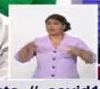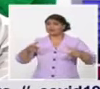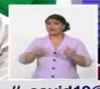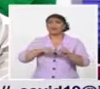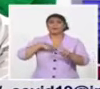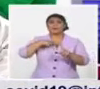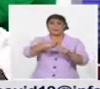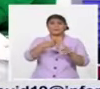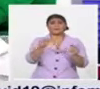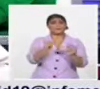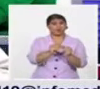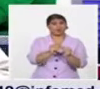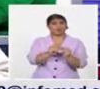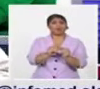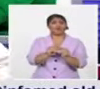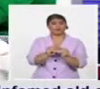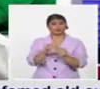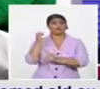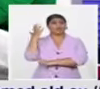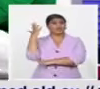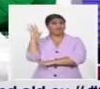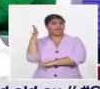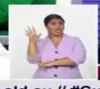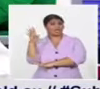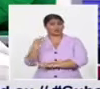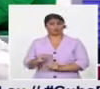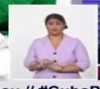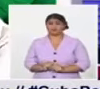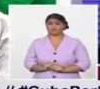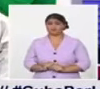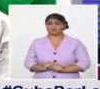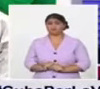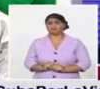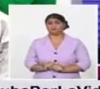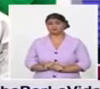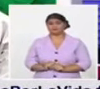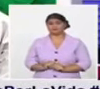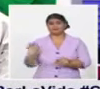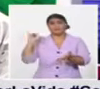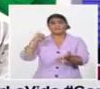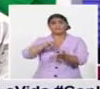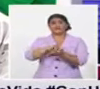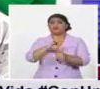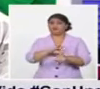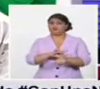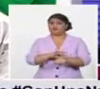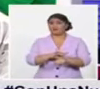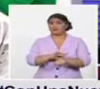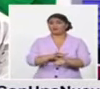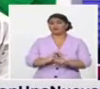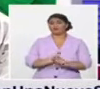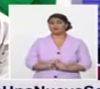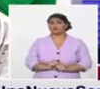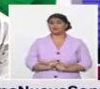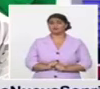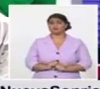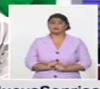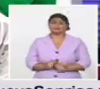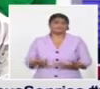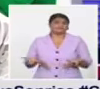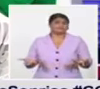cubanos que está arribando ya infectados a nuestro país. Y aunque si